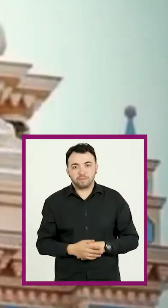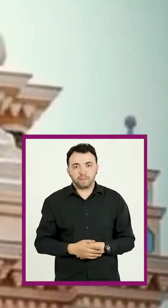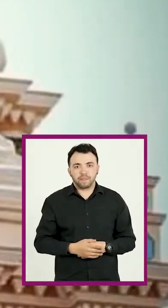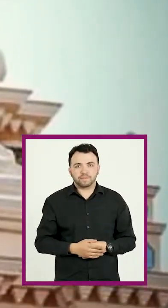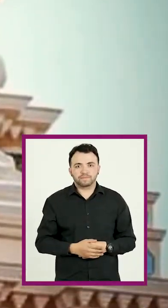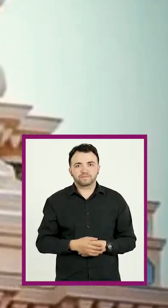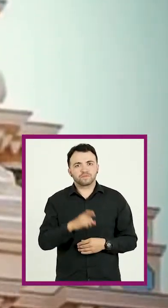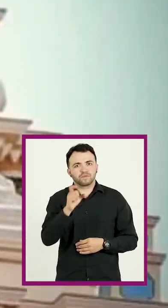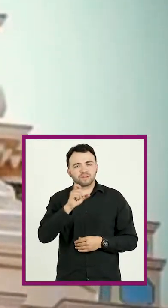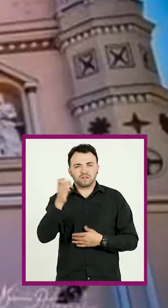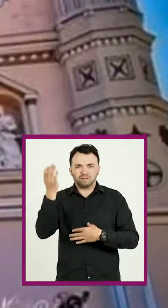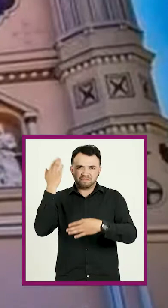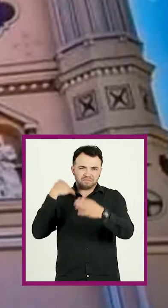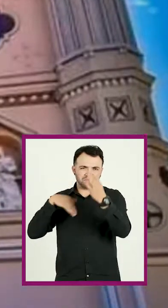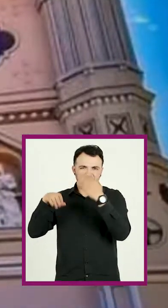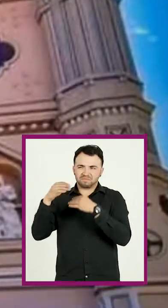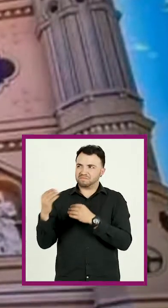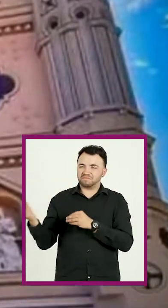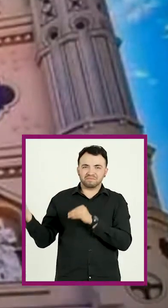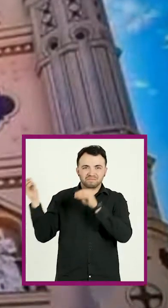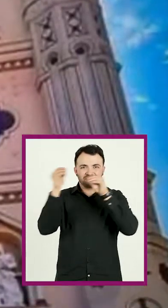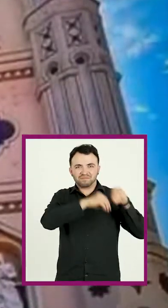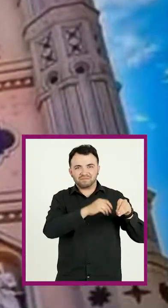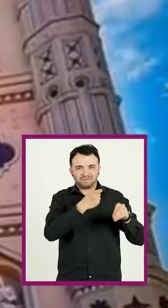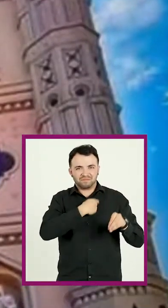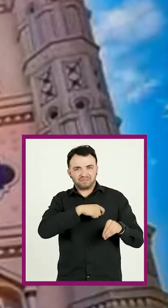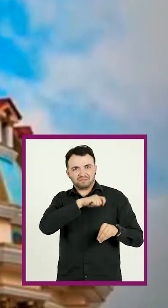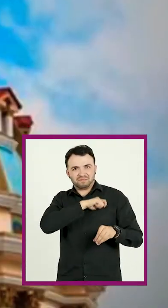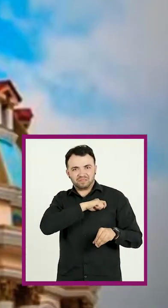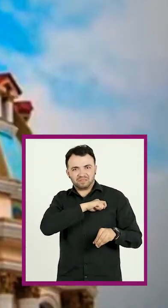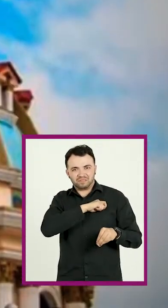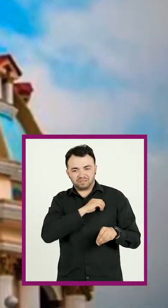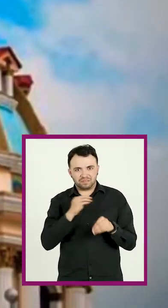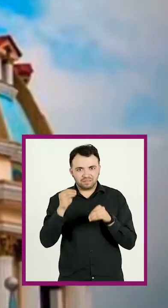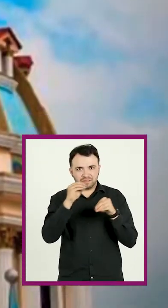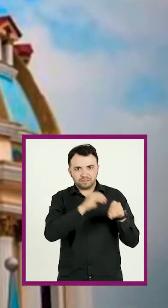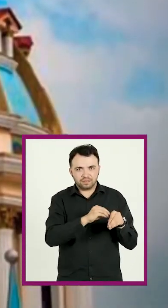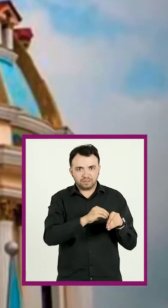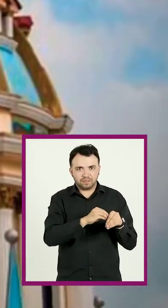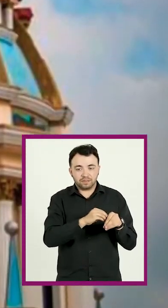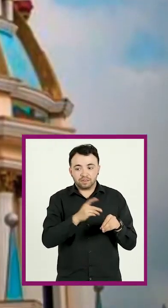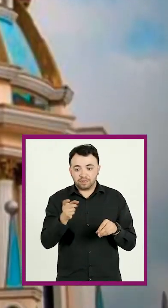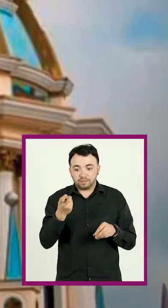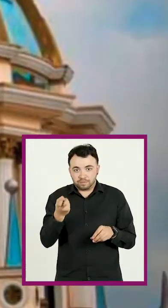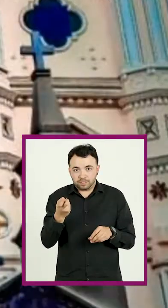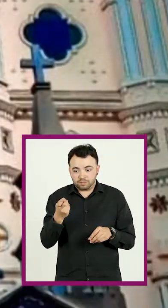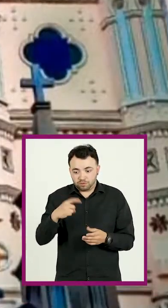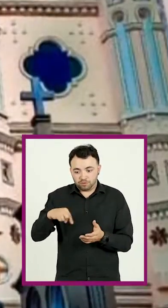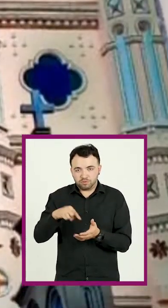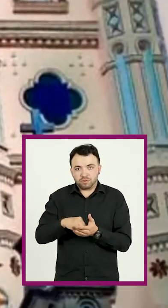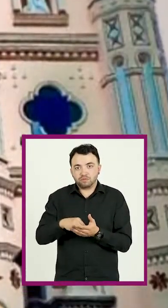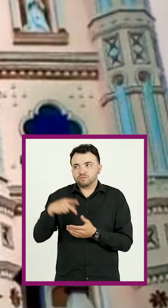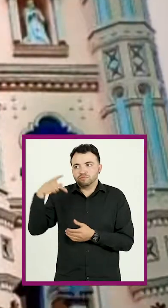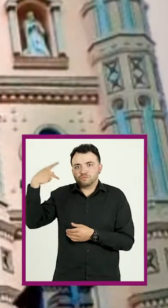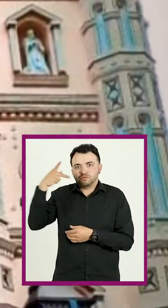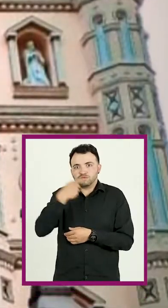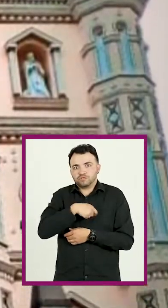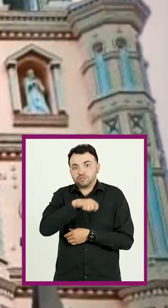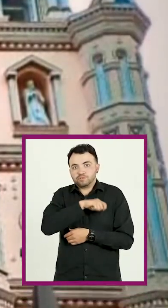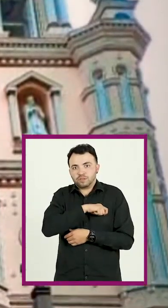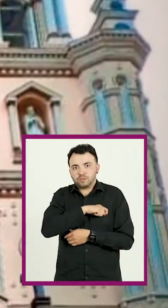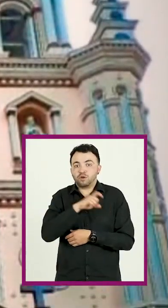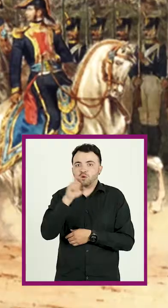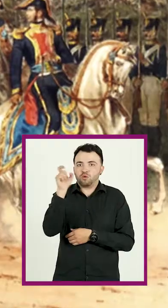Durante el periodo colonial, la Capitanía General de Guatemala formaba parte de la Nueva España. Al consumar México